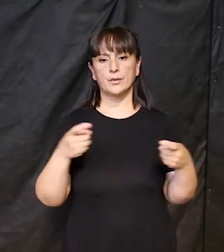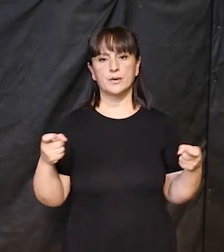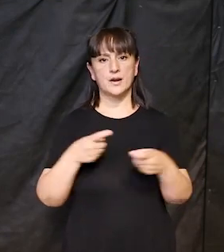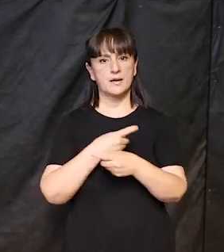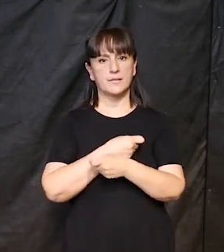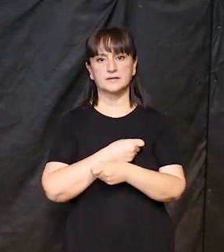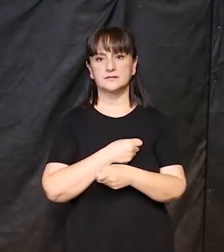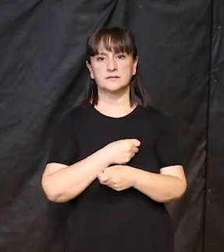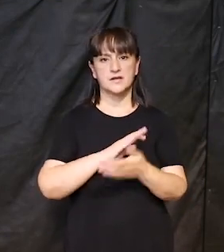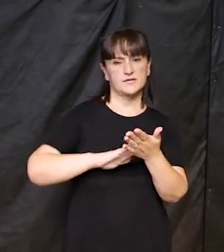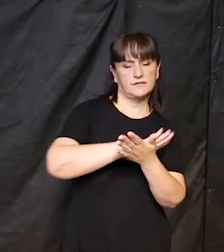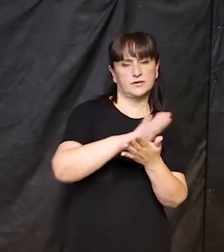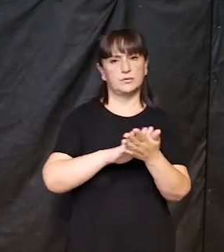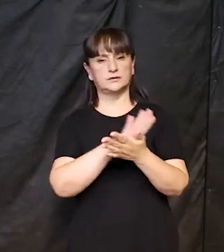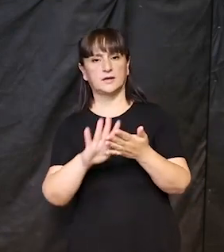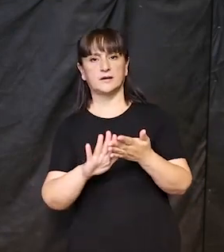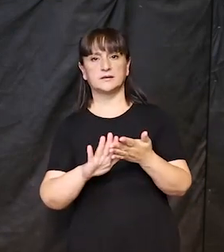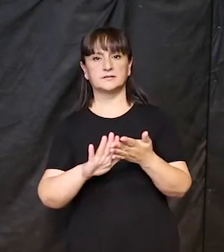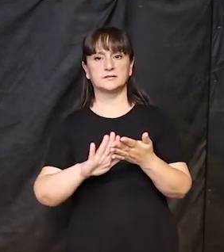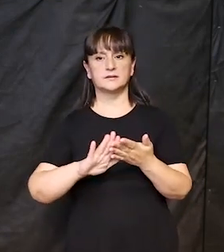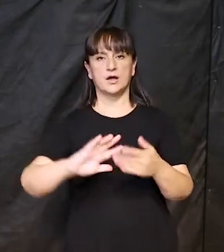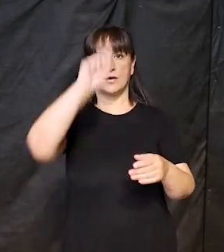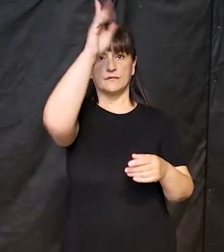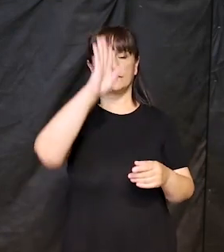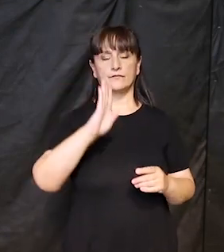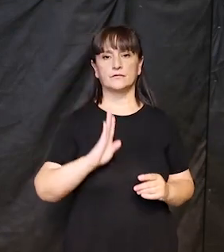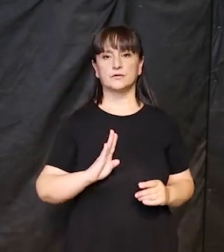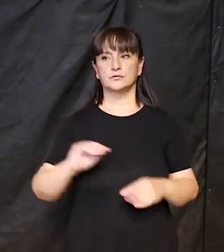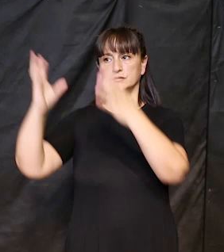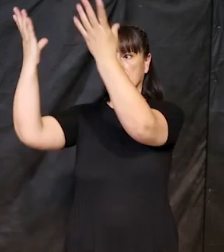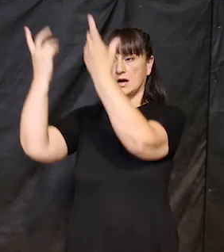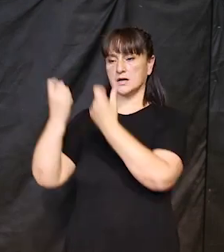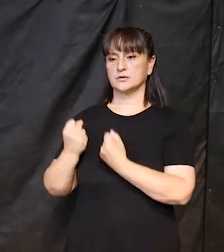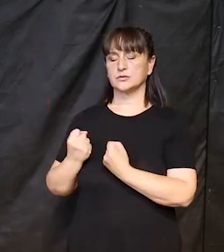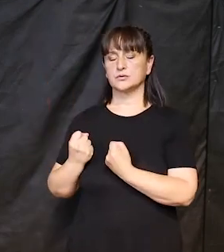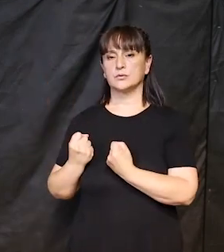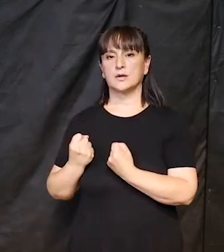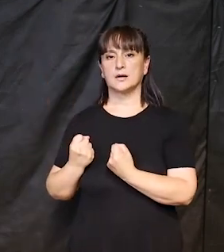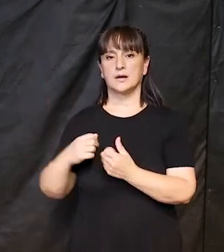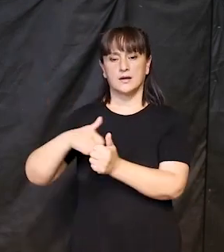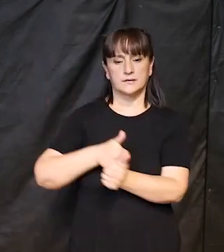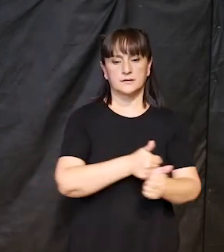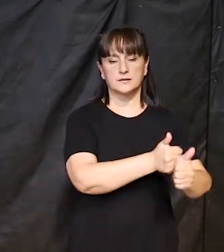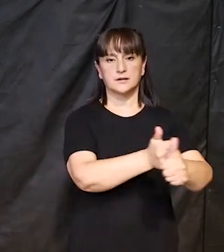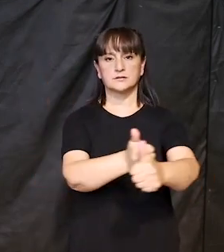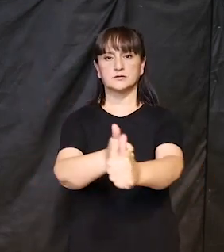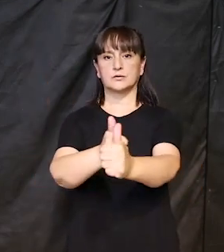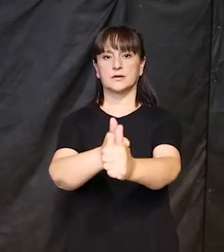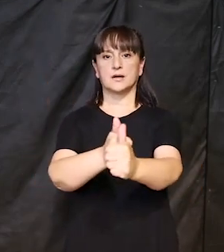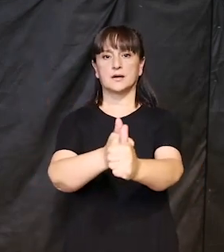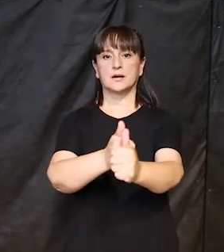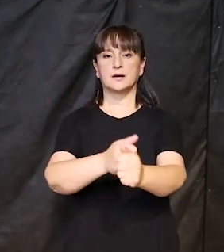dificultades señor en esta hora tócalo para que sea sanado restaurado y sobre todas las cosas señor que